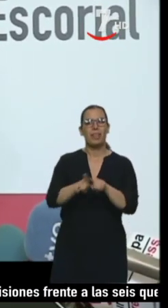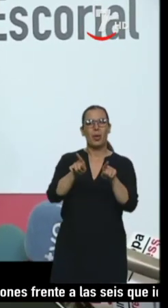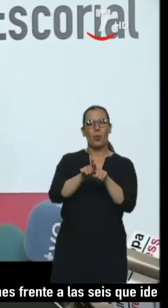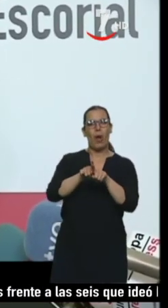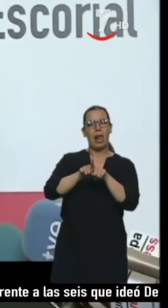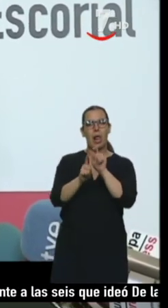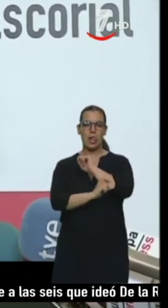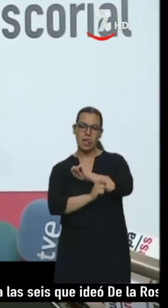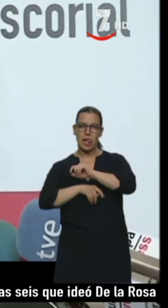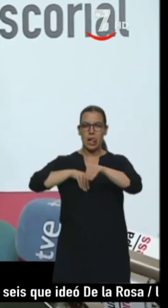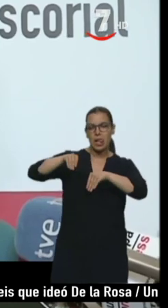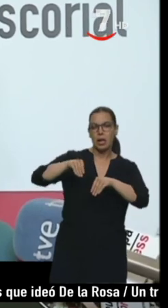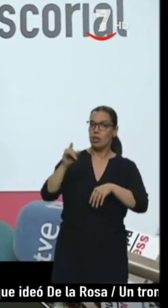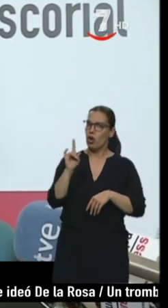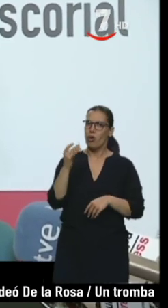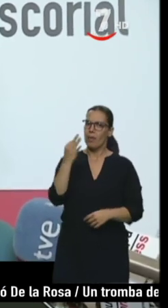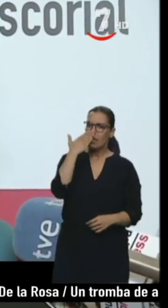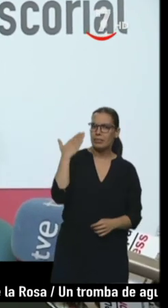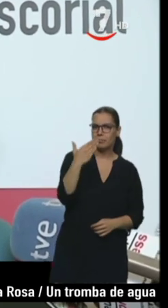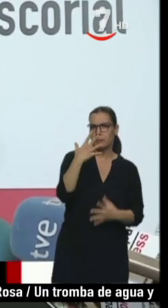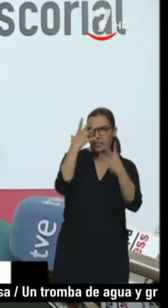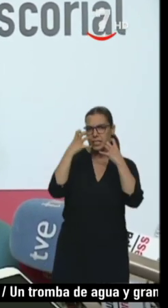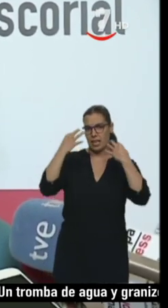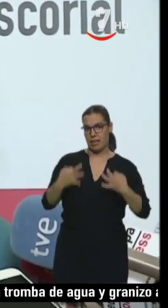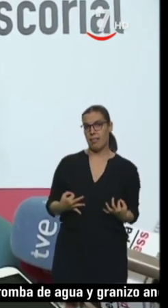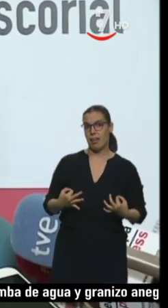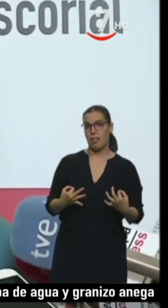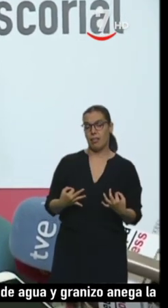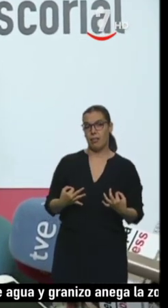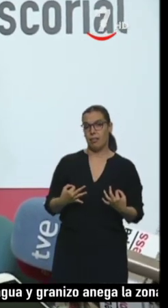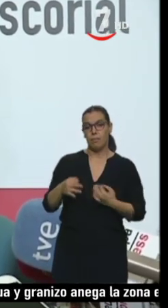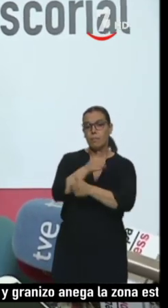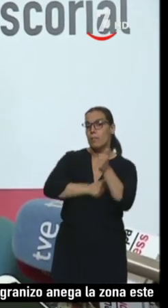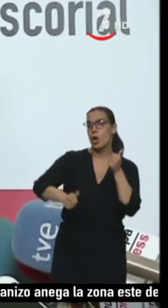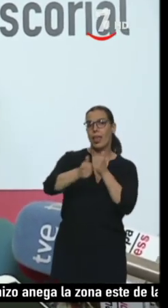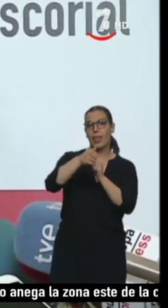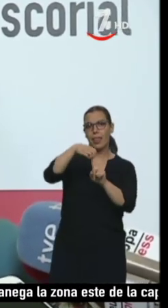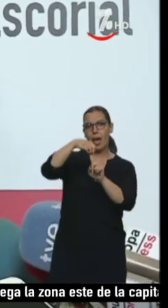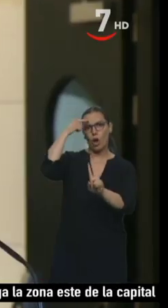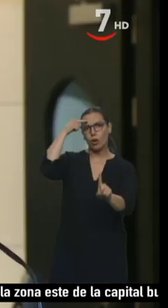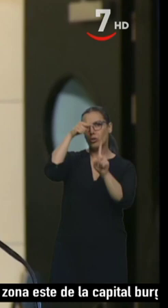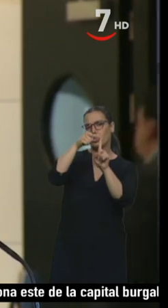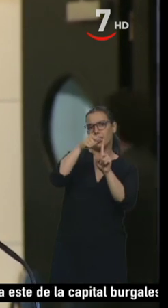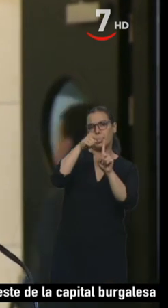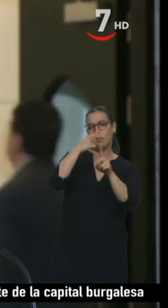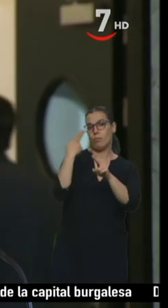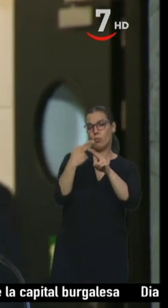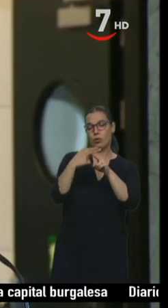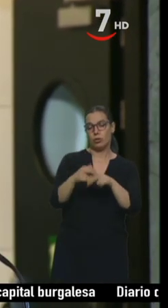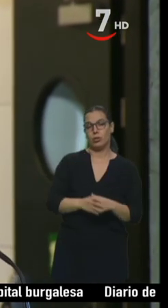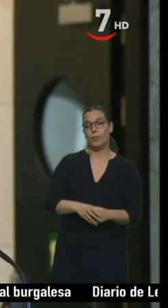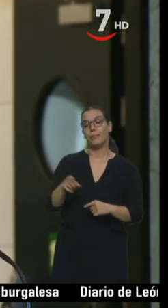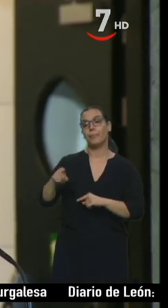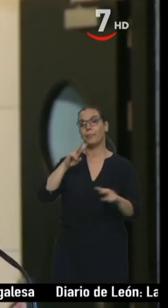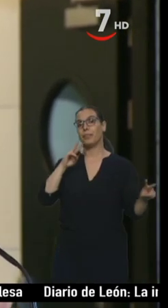pasa por la sinceridad, por la seriedad de anteponer objetivos políticos. Palabras a las que Unidas